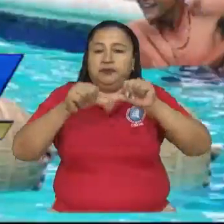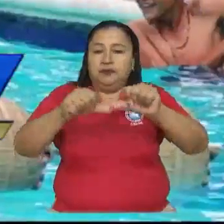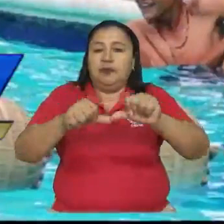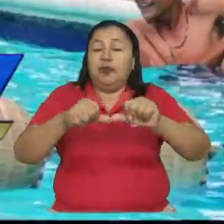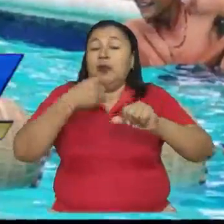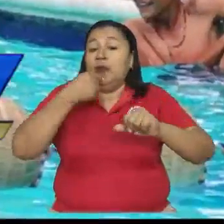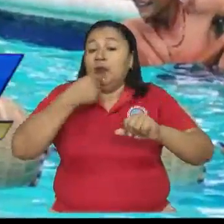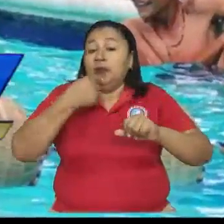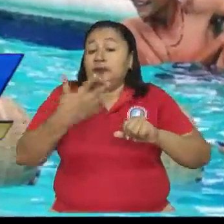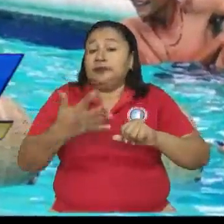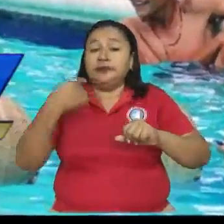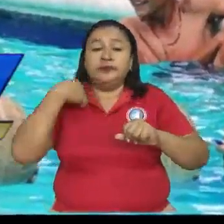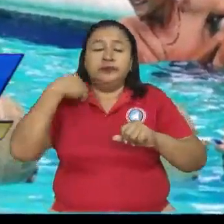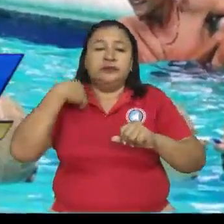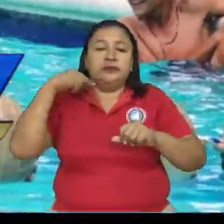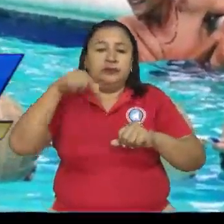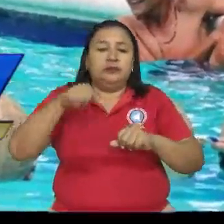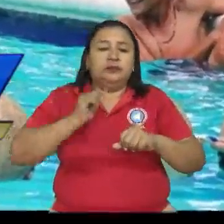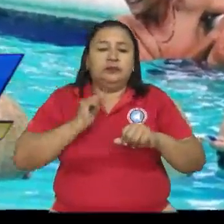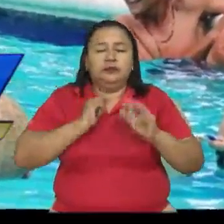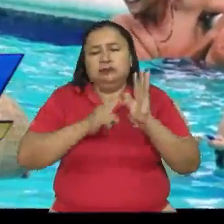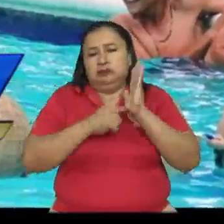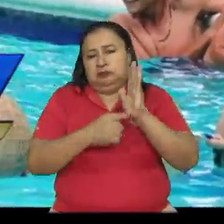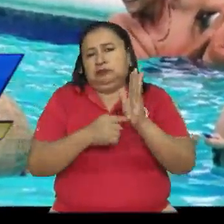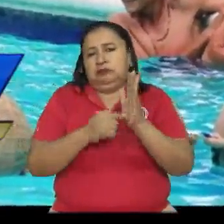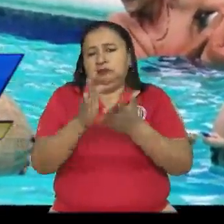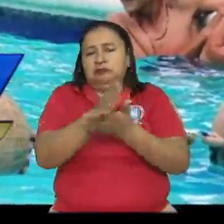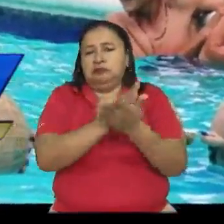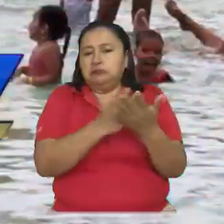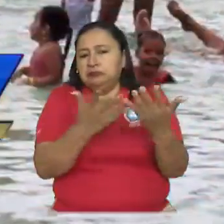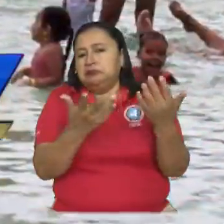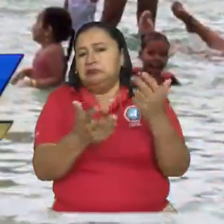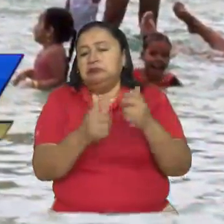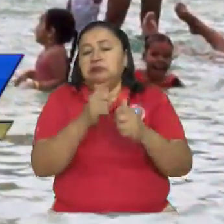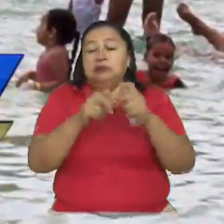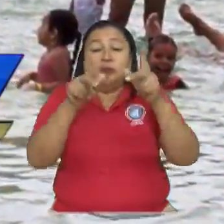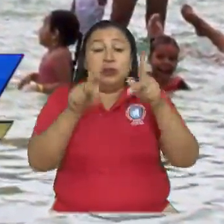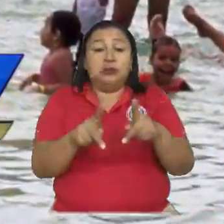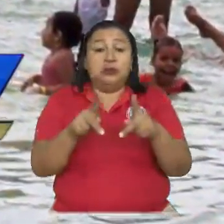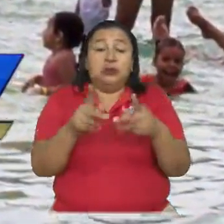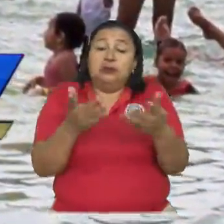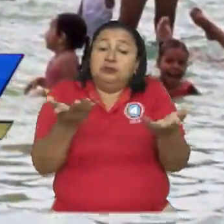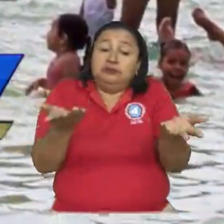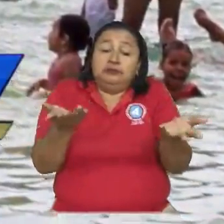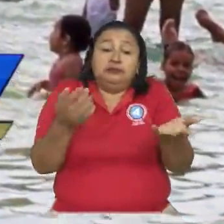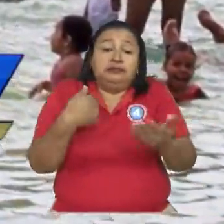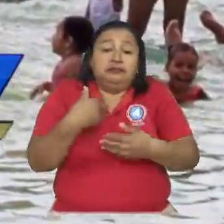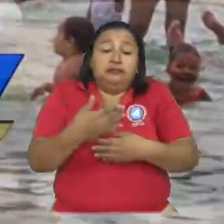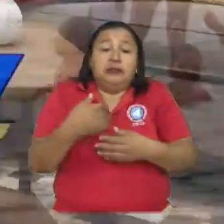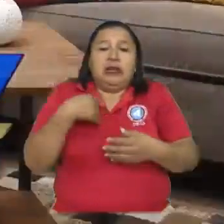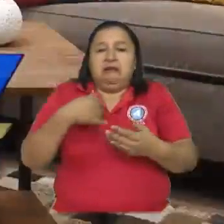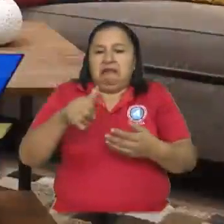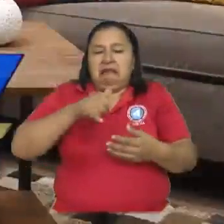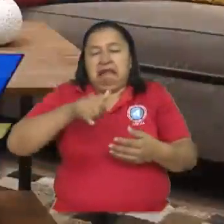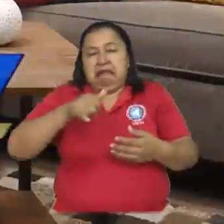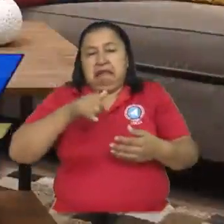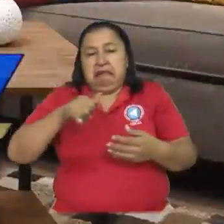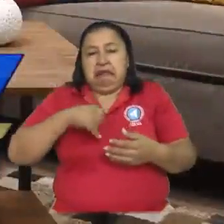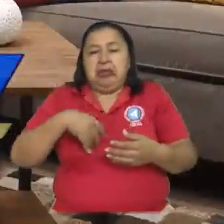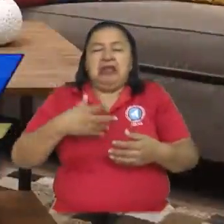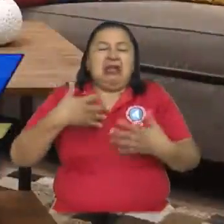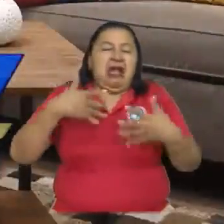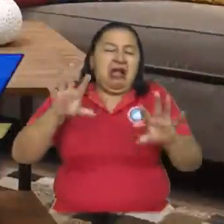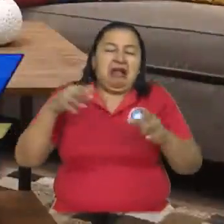porque siempre se presentan algunos casos de personas que, claro, sí, que ingieren alcohol y se meten a